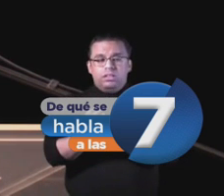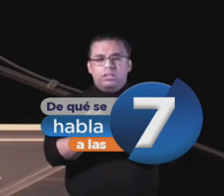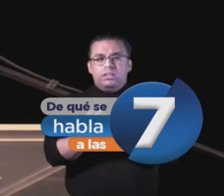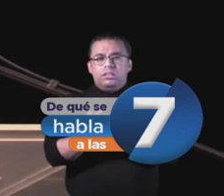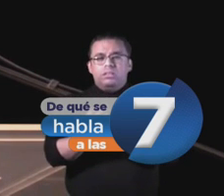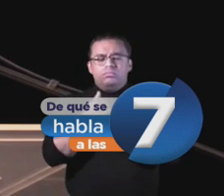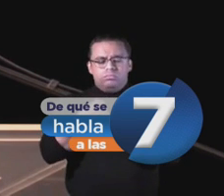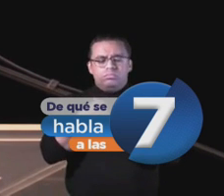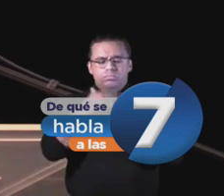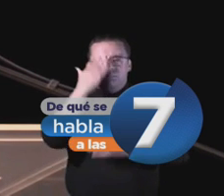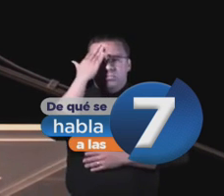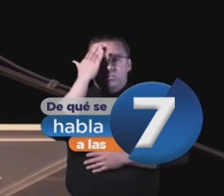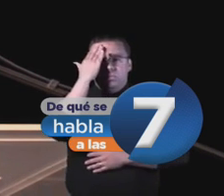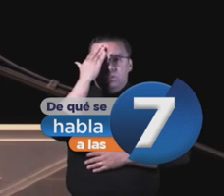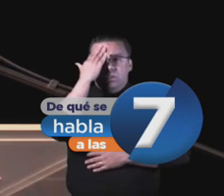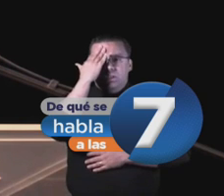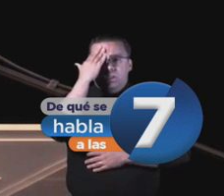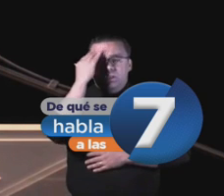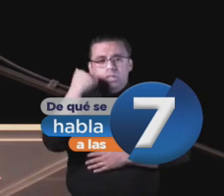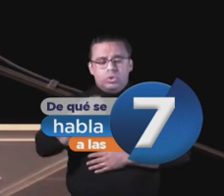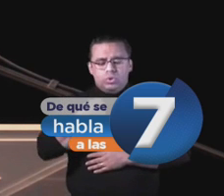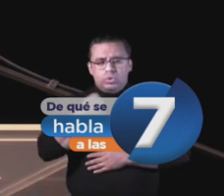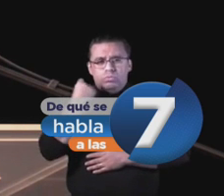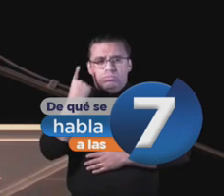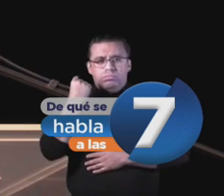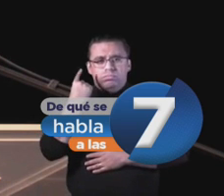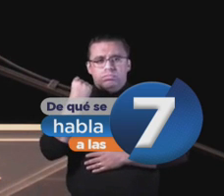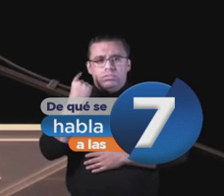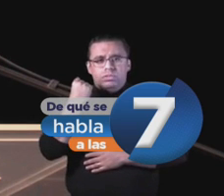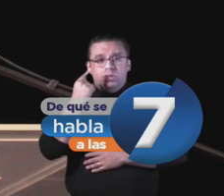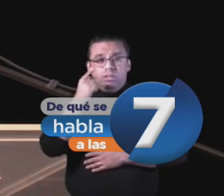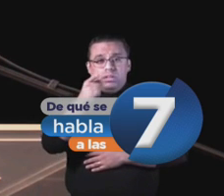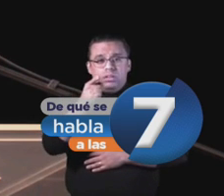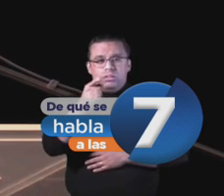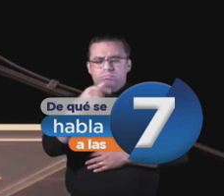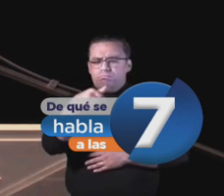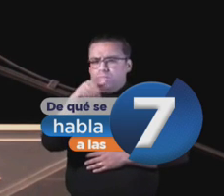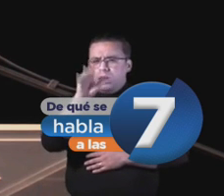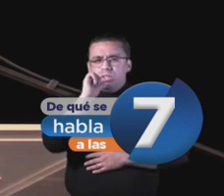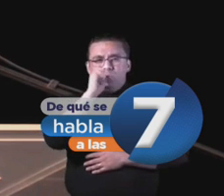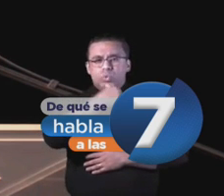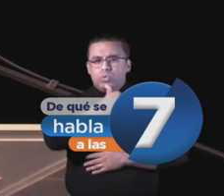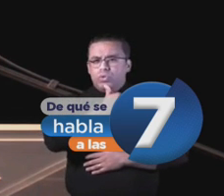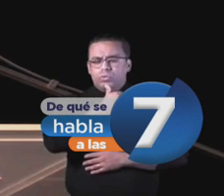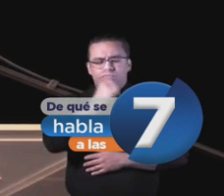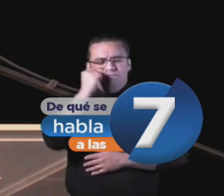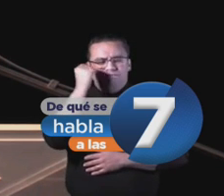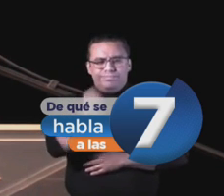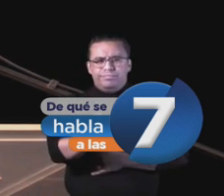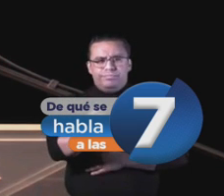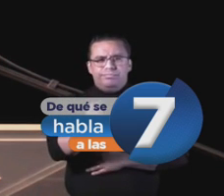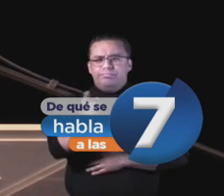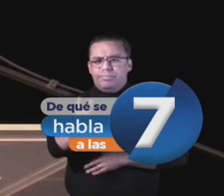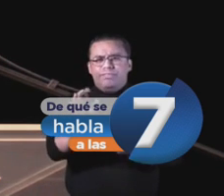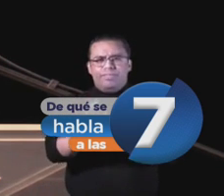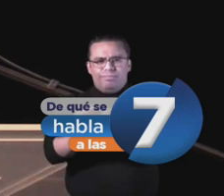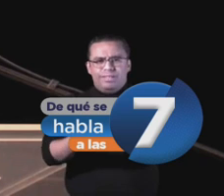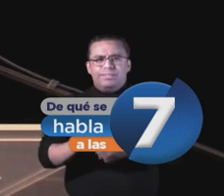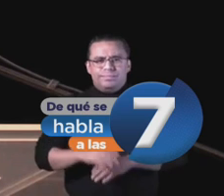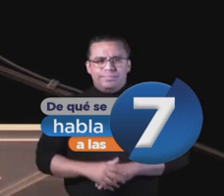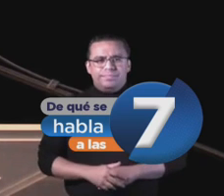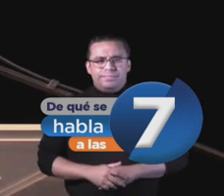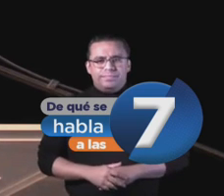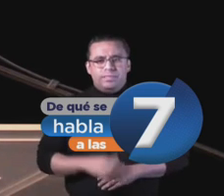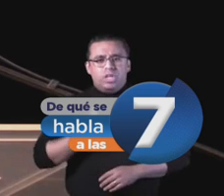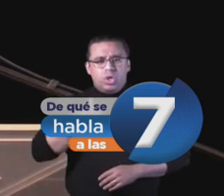porque he entendido de que son quienes llevaron la peor parte. He entendido de